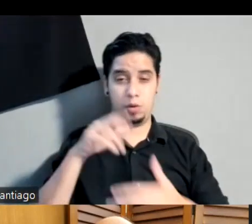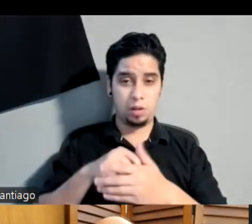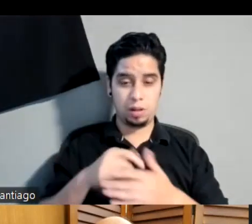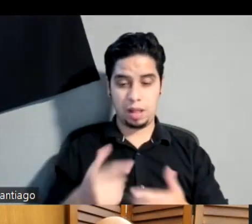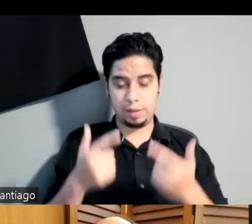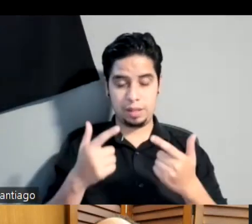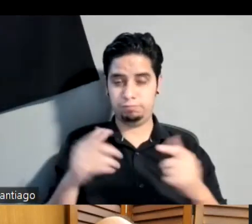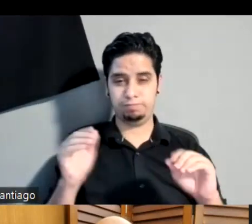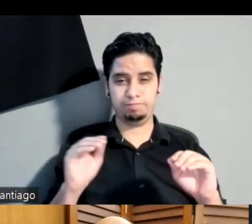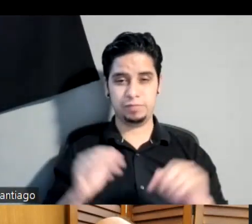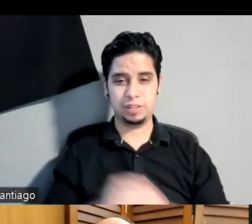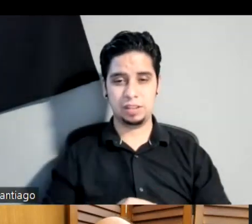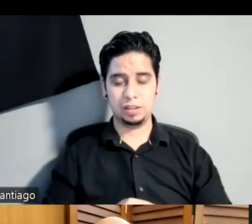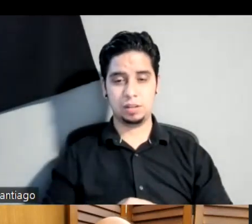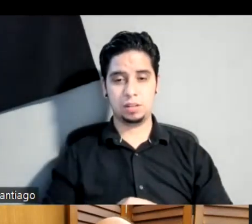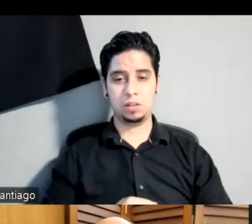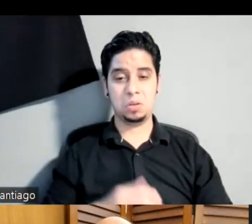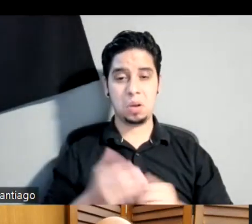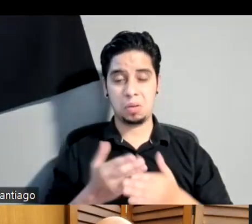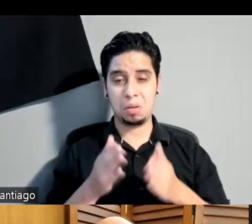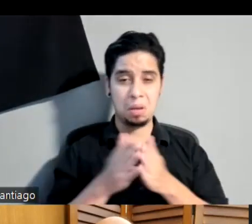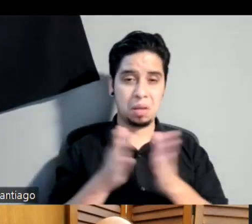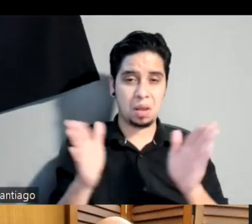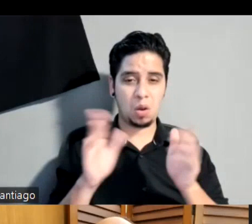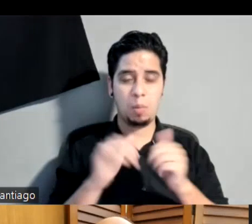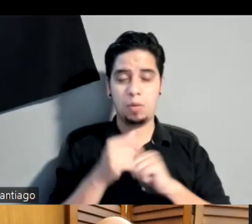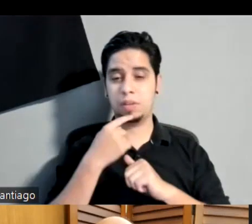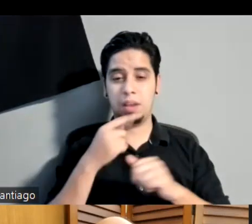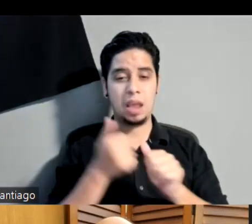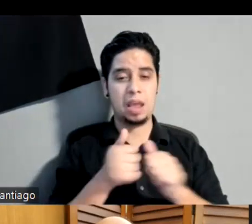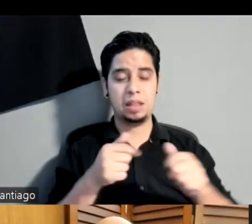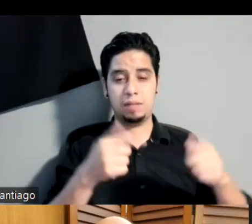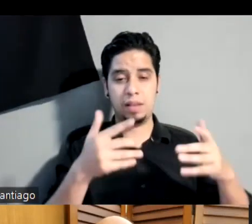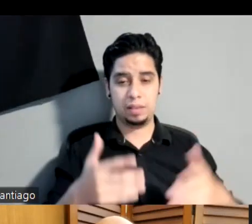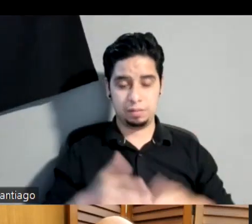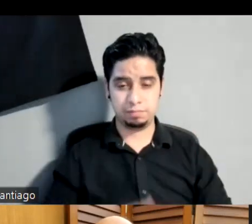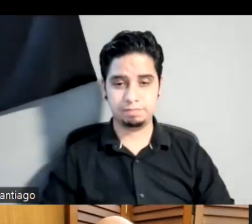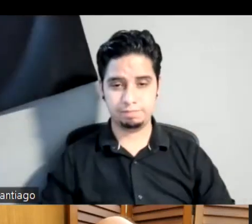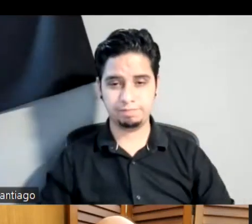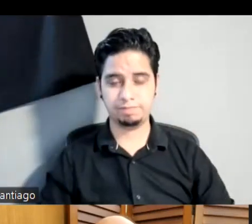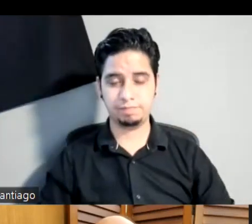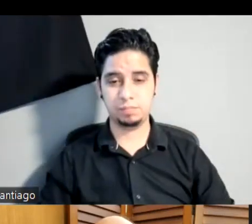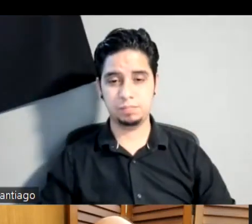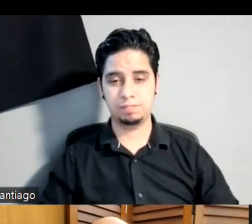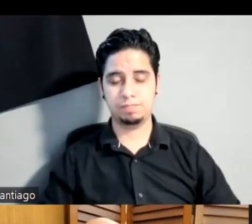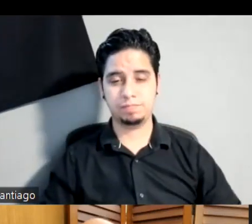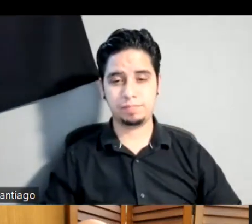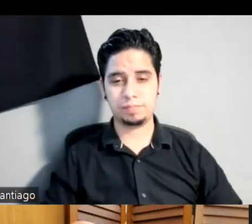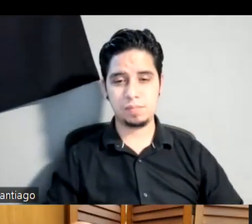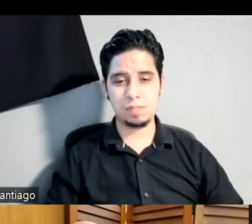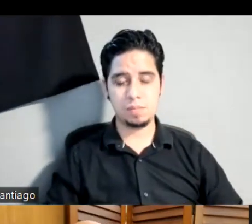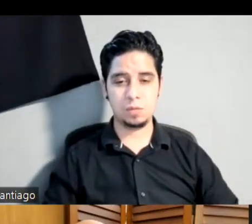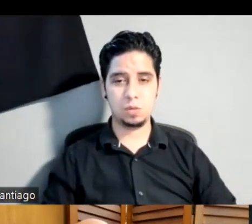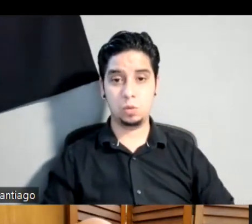hijo, ¿no? Una cosa general, como la pudo haber dicho la vecina del lado. Yeah. Pero no está, o sea, un